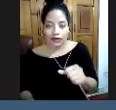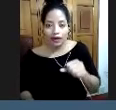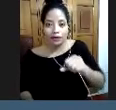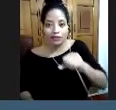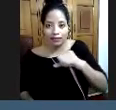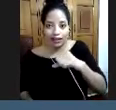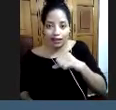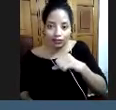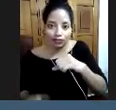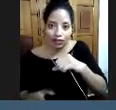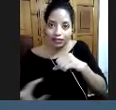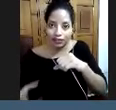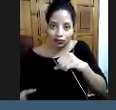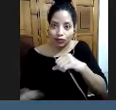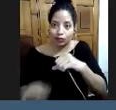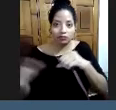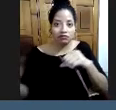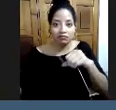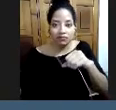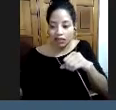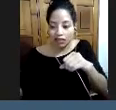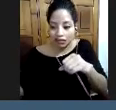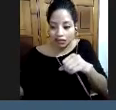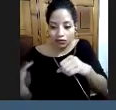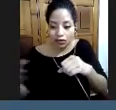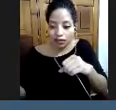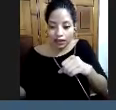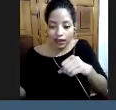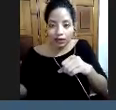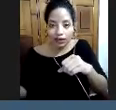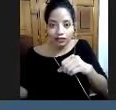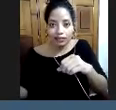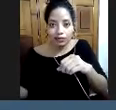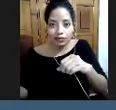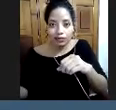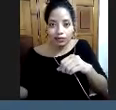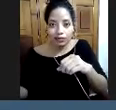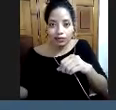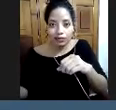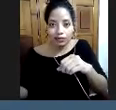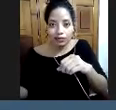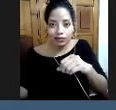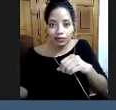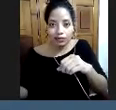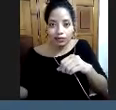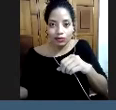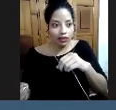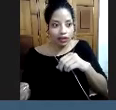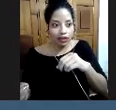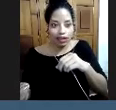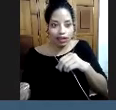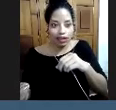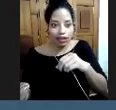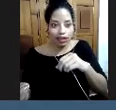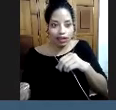riesgo la privacidad de sus hijas y de sus hijos. Durante alguna clase virtual, ¿han tenido alguna situación, ha habido algún tipo